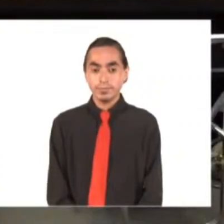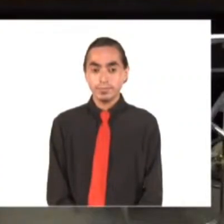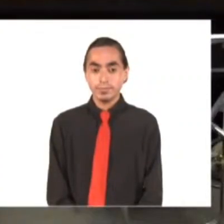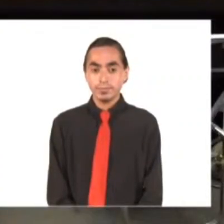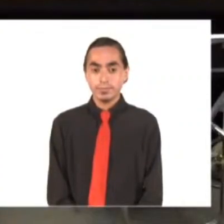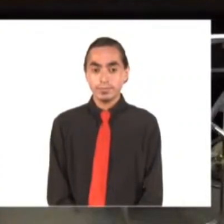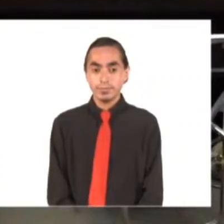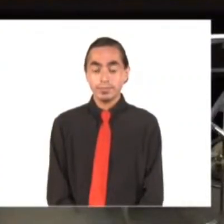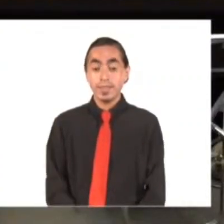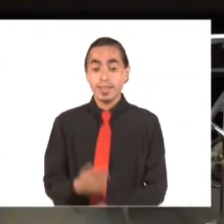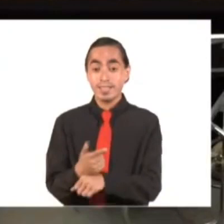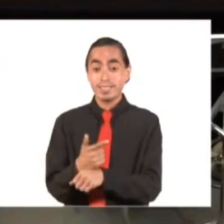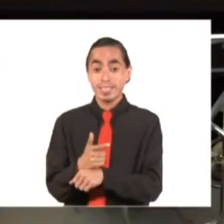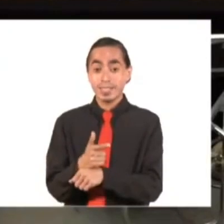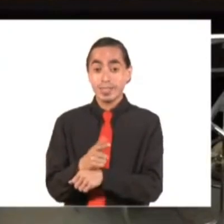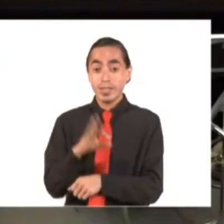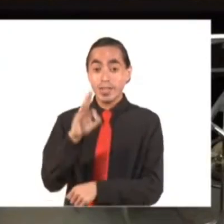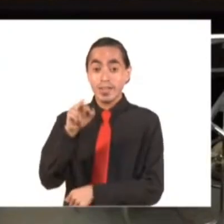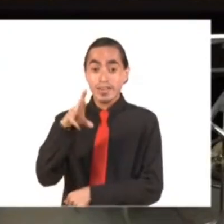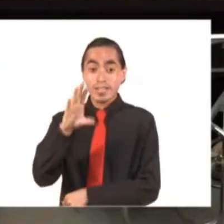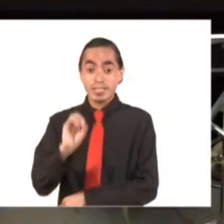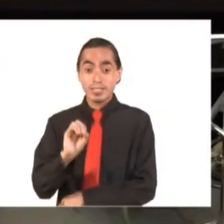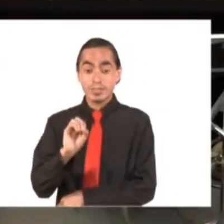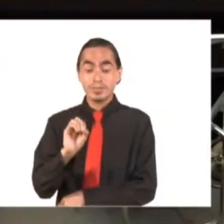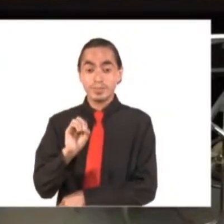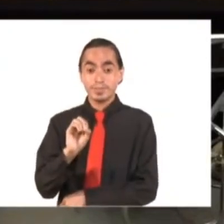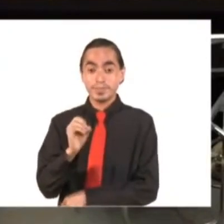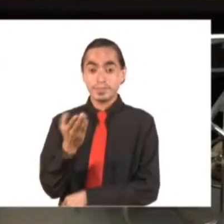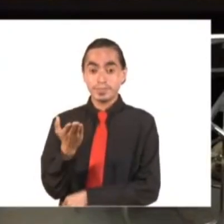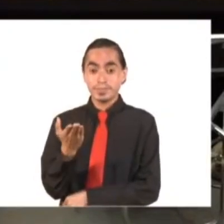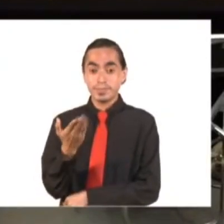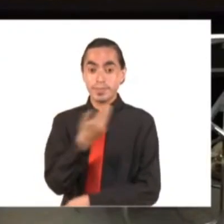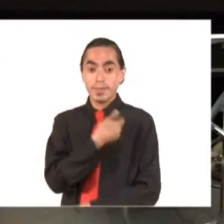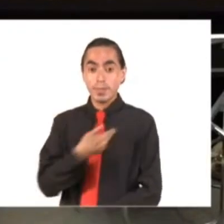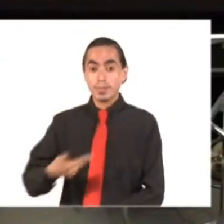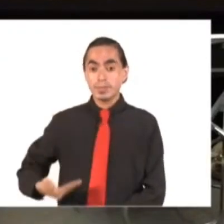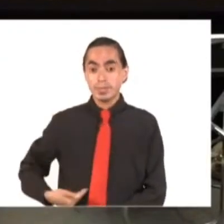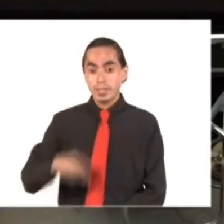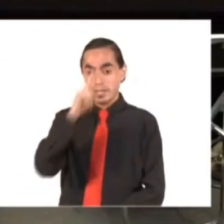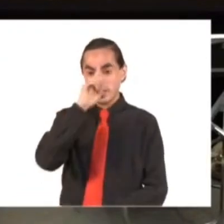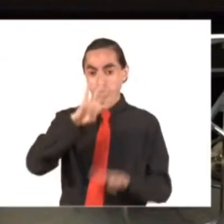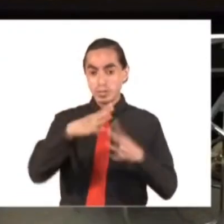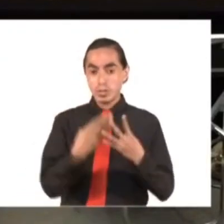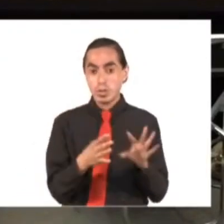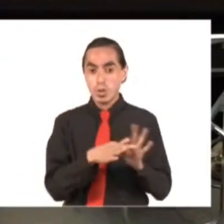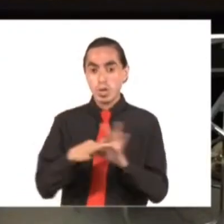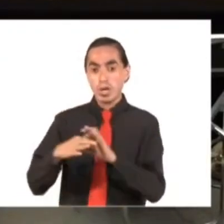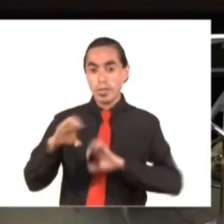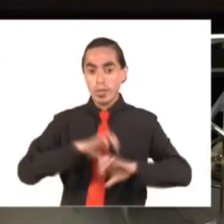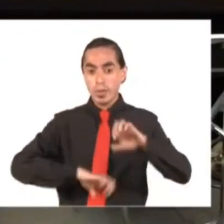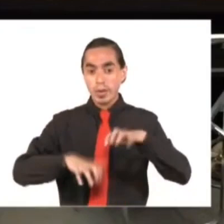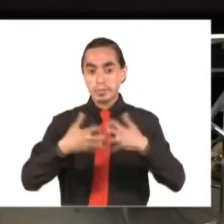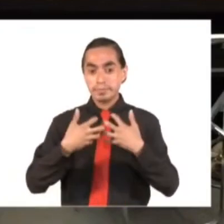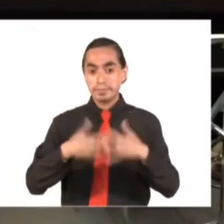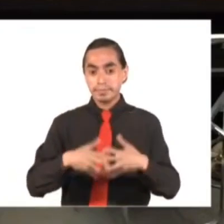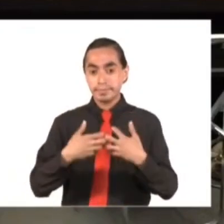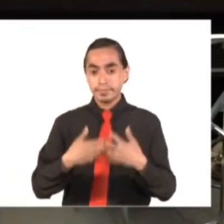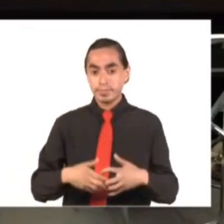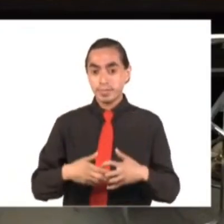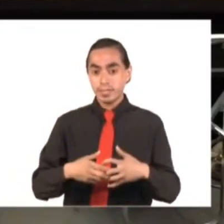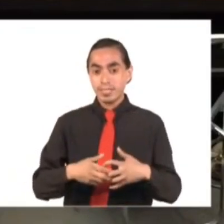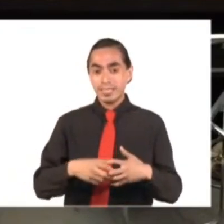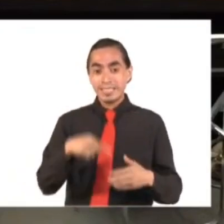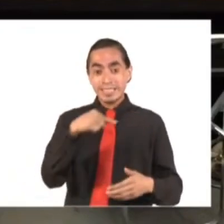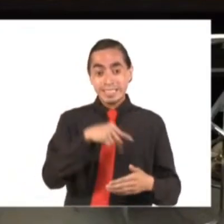Muy bien. El licenciado Francisco Cervantes Díaz, presidente del Consejo Coordinador Empresarial, se encuentra fuera